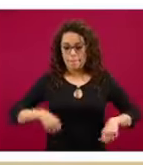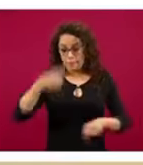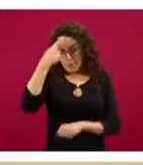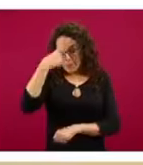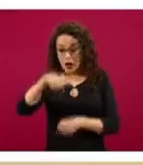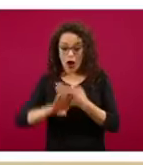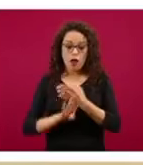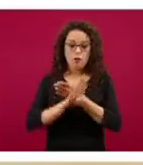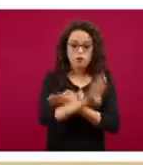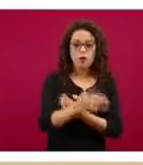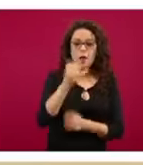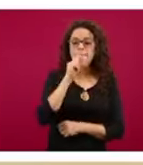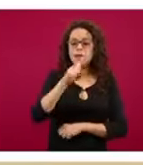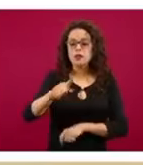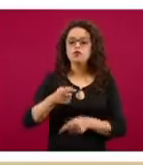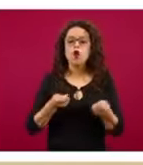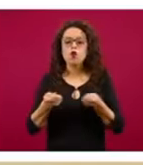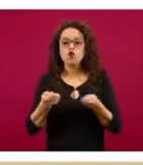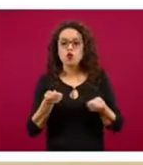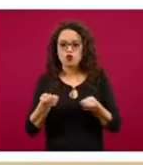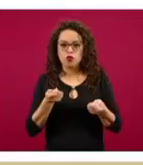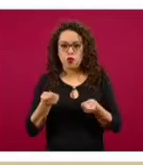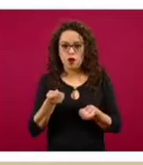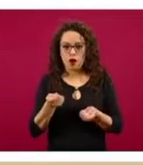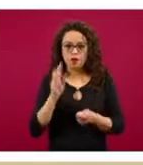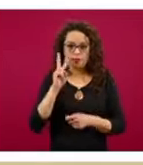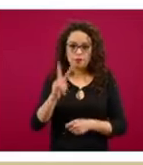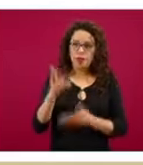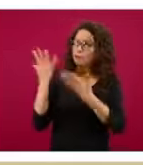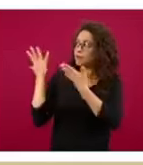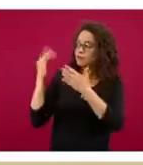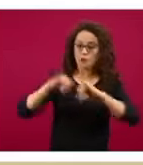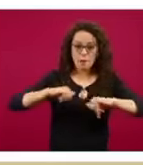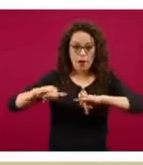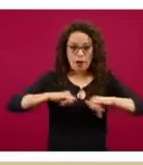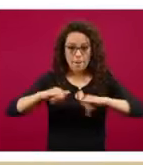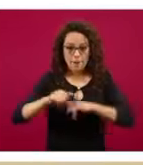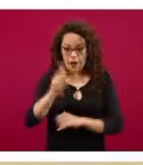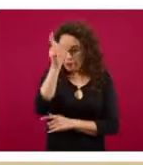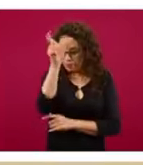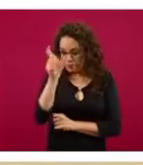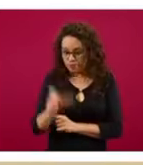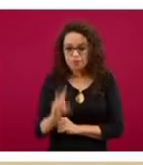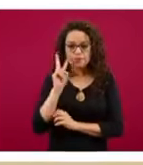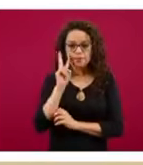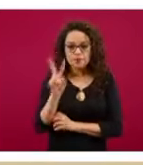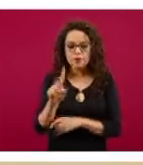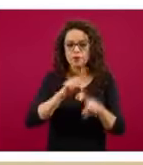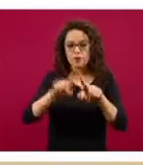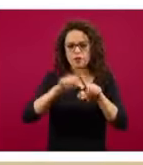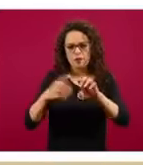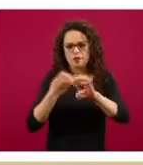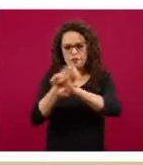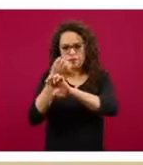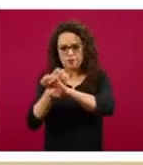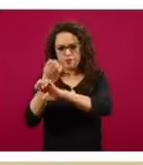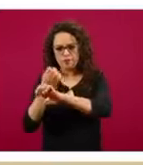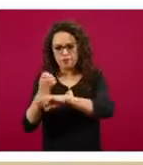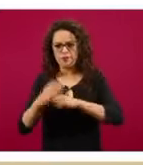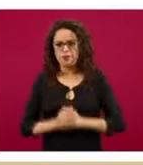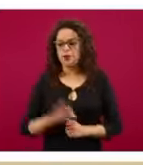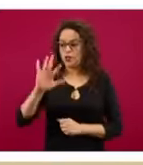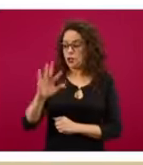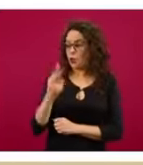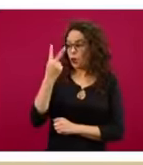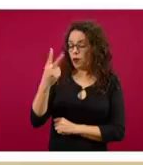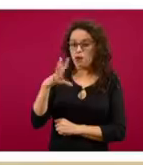para controlar cuando hay un brote ya activo. Y aquí, bueno, podemos ver un poco la distribución de esos 52